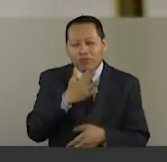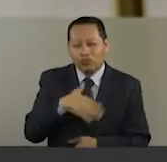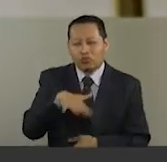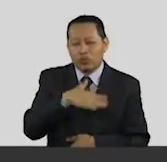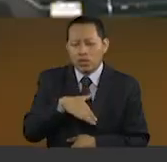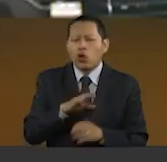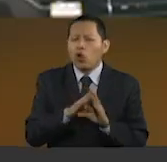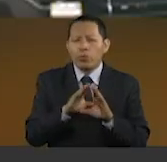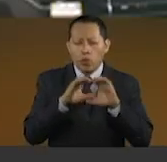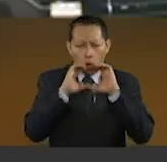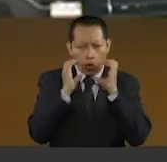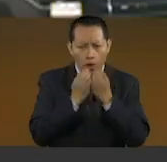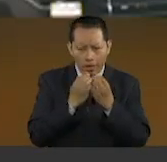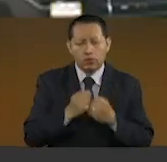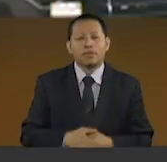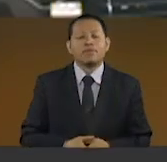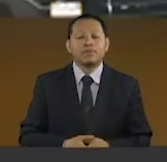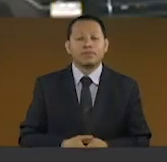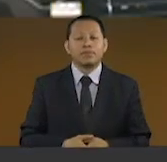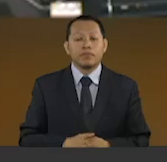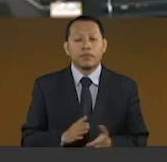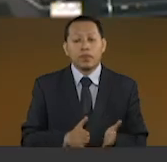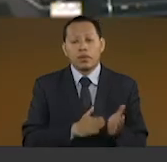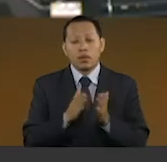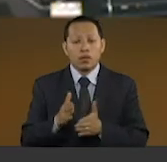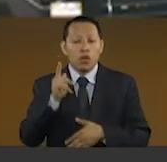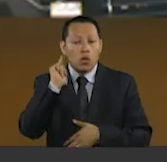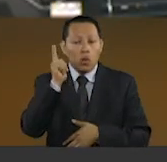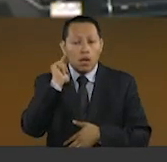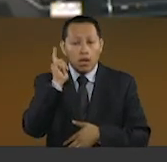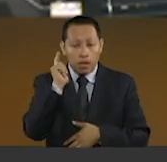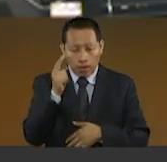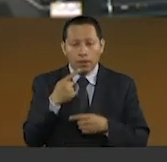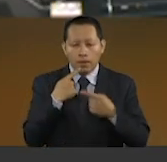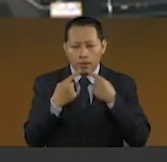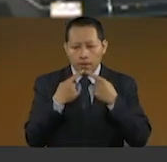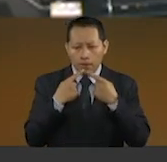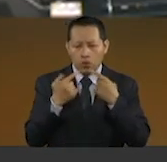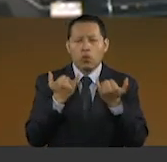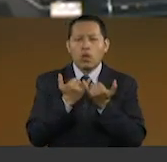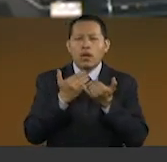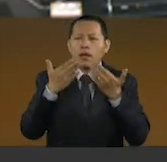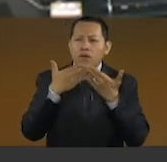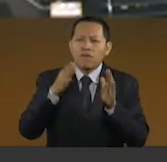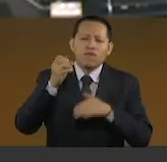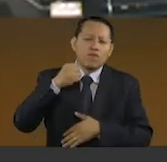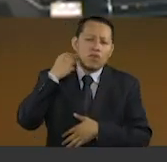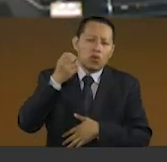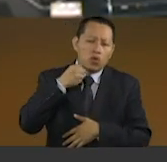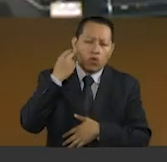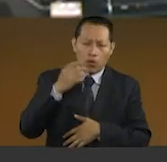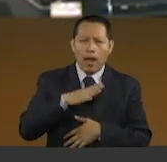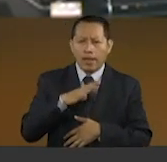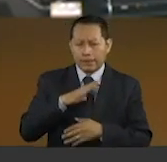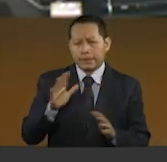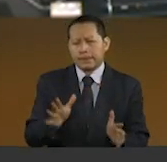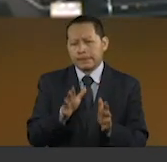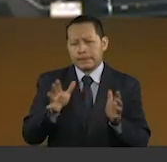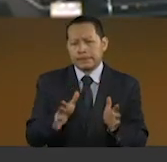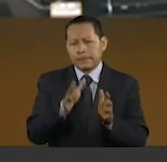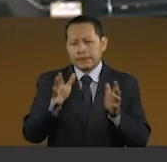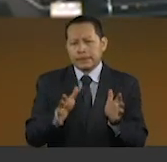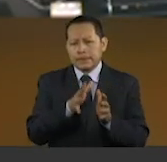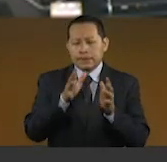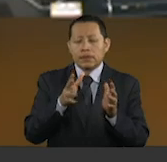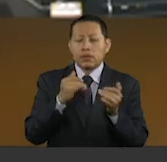el legislativo. Ojalá que en este diálogo y foros abiertos que están impulsando y